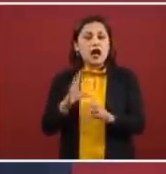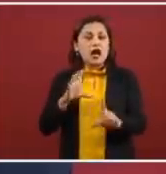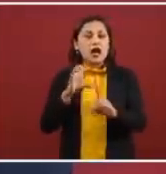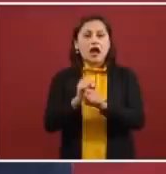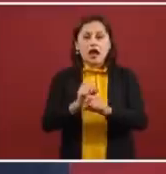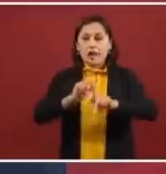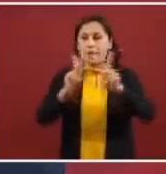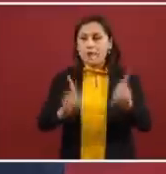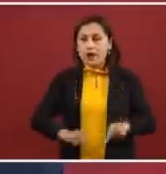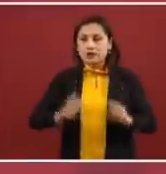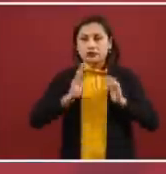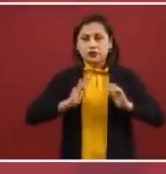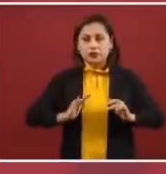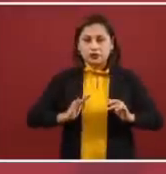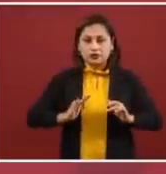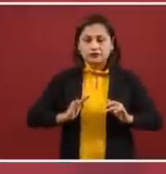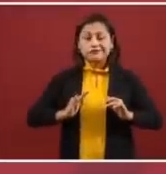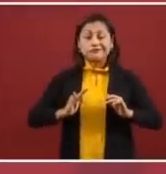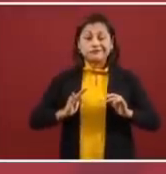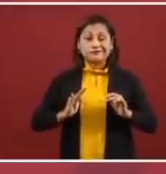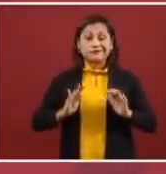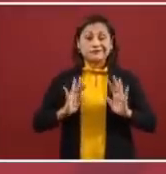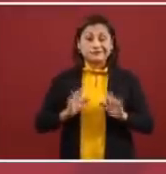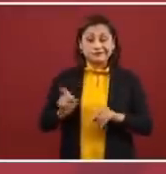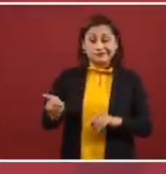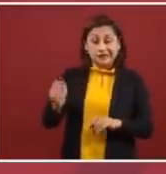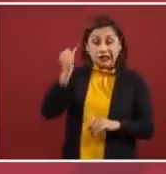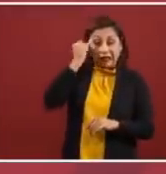y esa política insensata